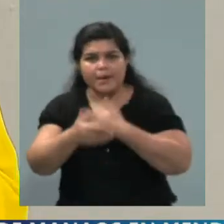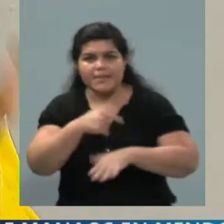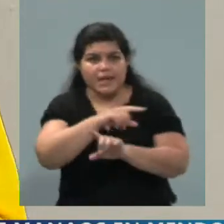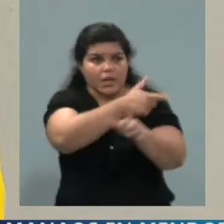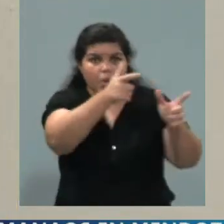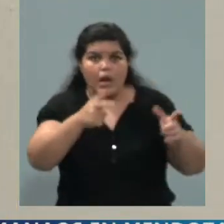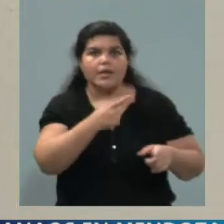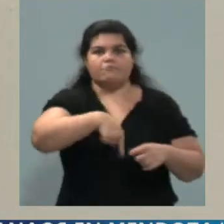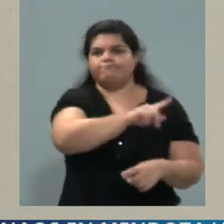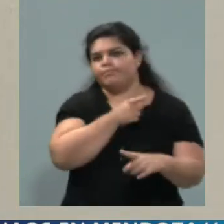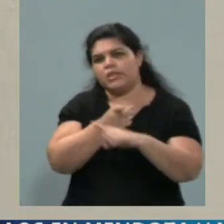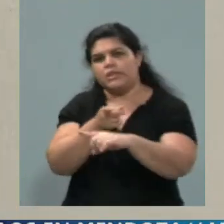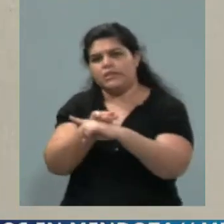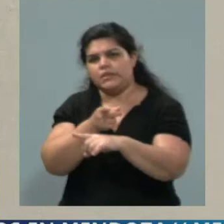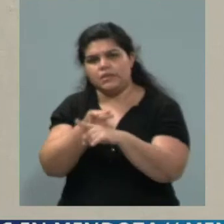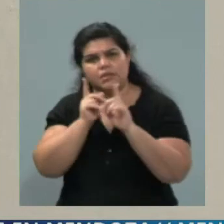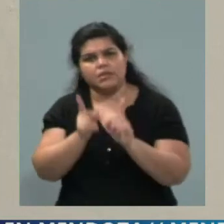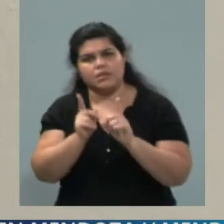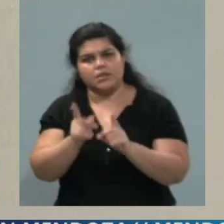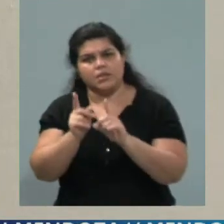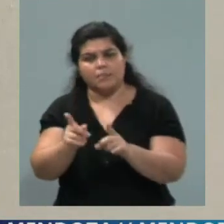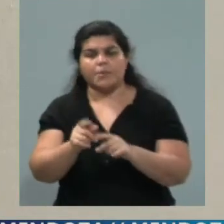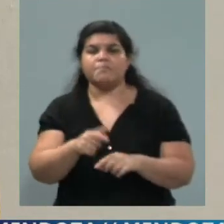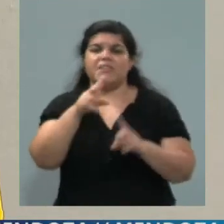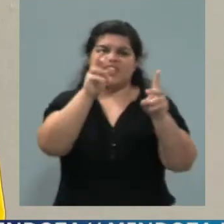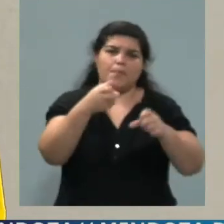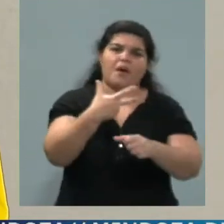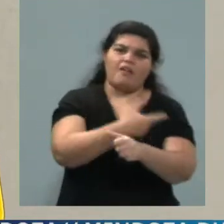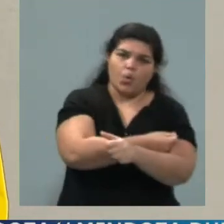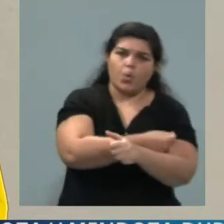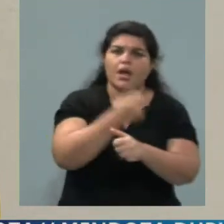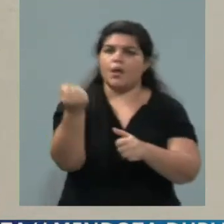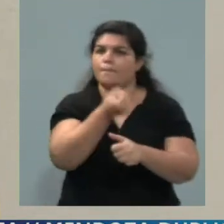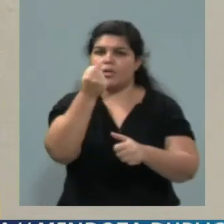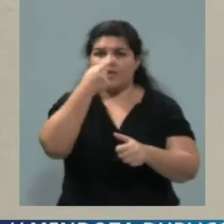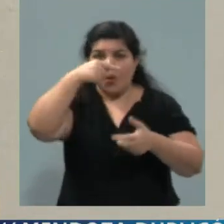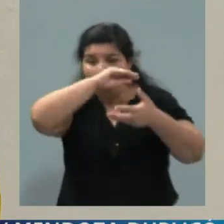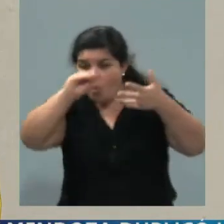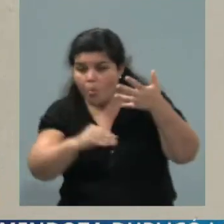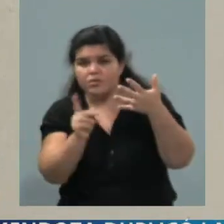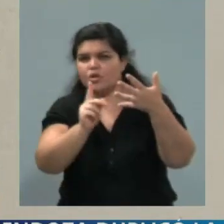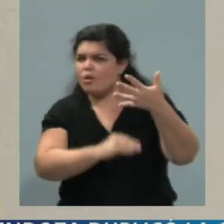que también tiene que ver con el tema de la vacunación y de tenerlos como prioridad pensando en evitar el coronavirus.